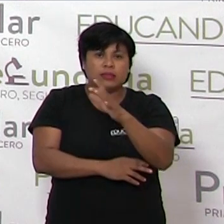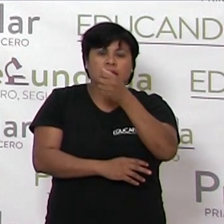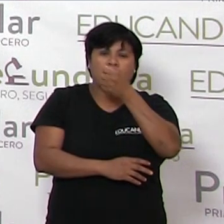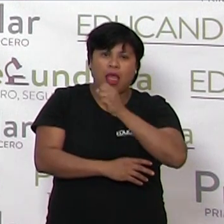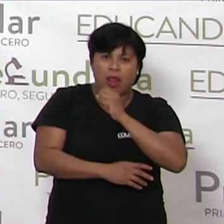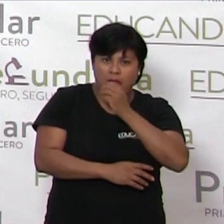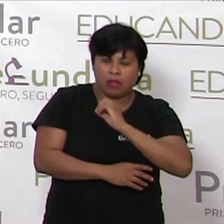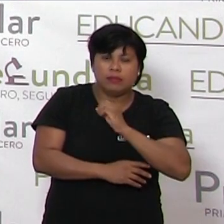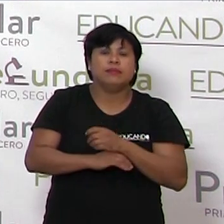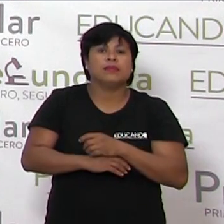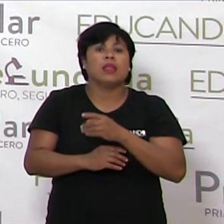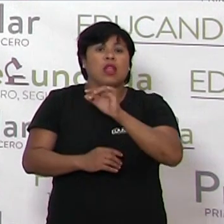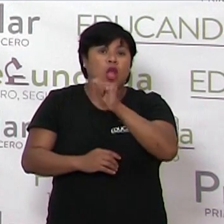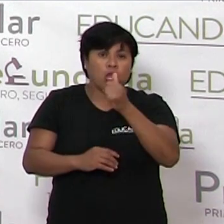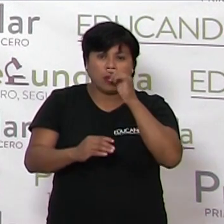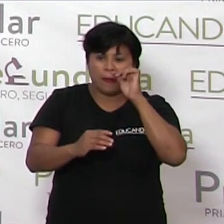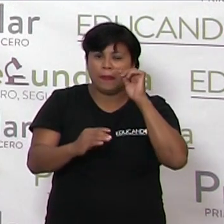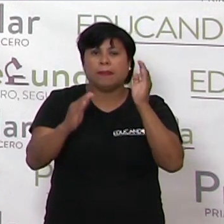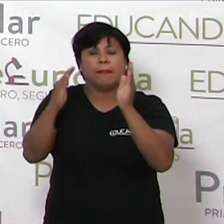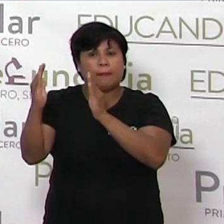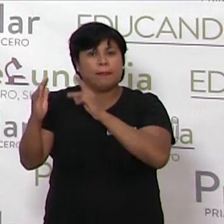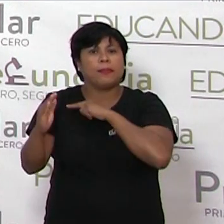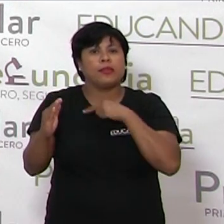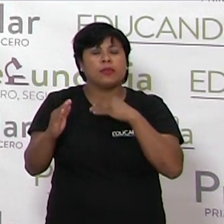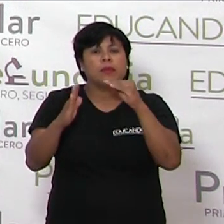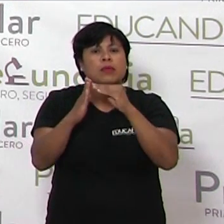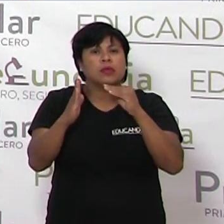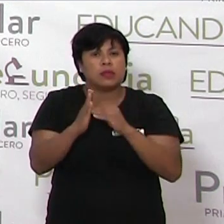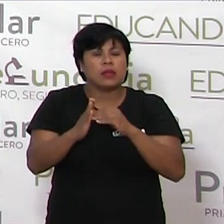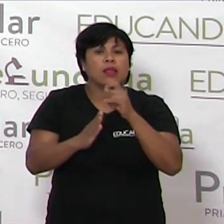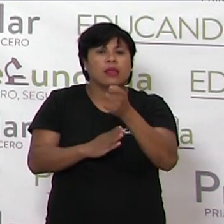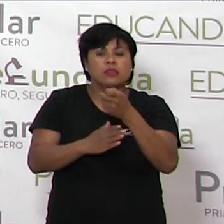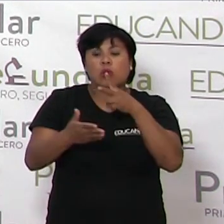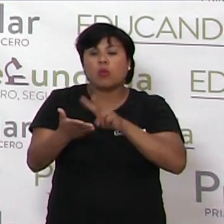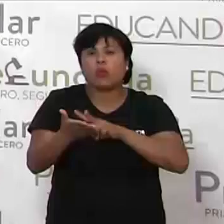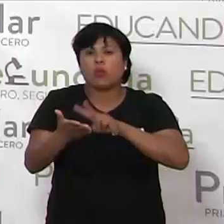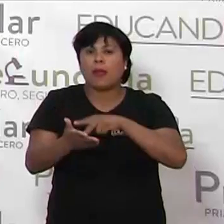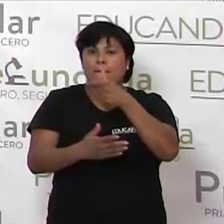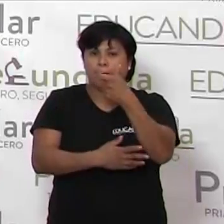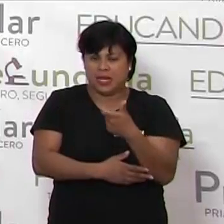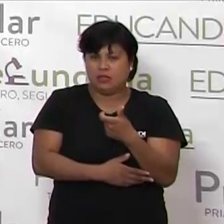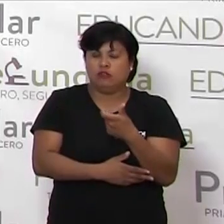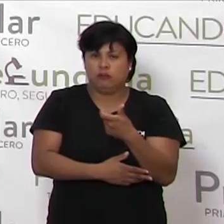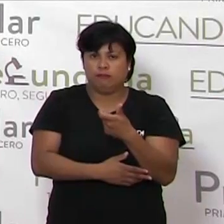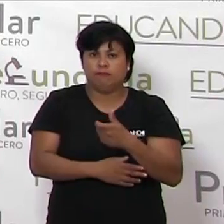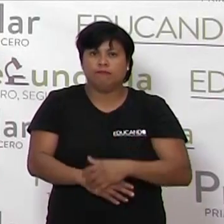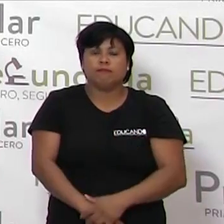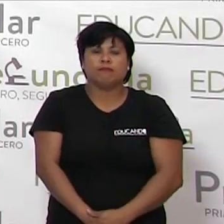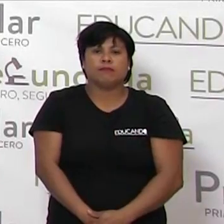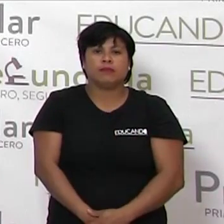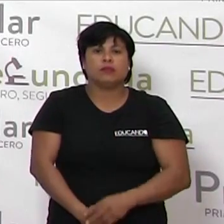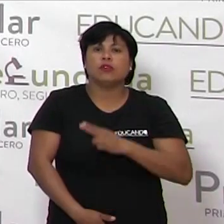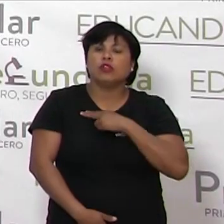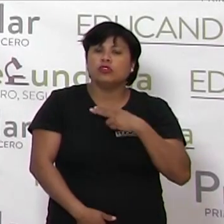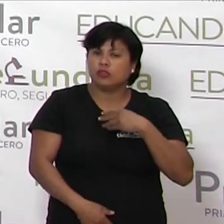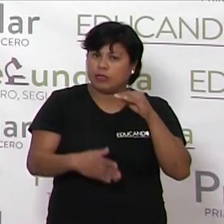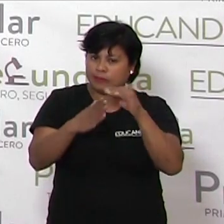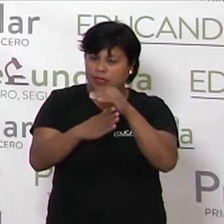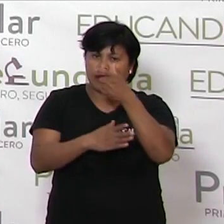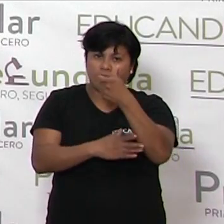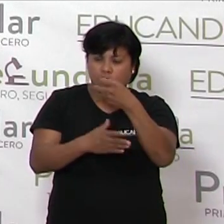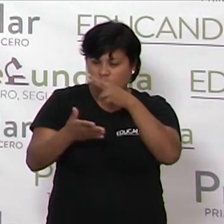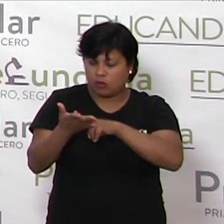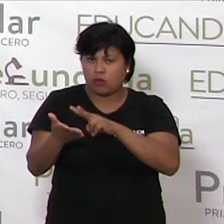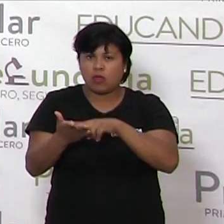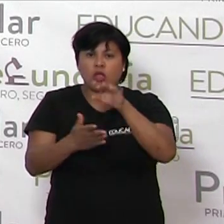10 helados. Y del otro lado, pues por supuesto que vamos a tener que poner lo que es el costo o el precio. Vamos a ponerle costo,